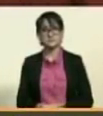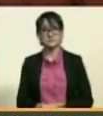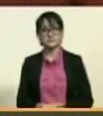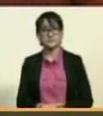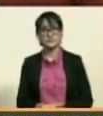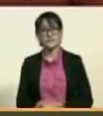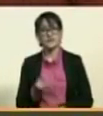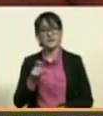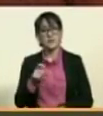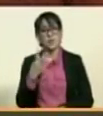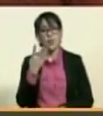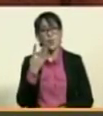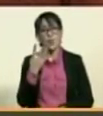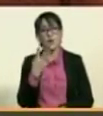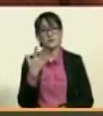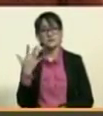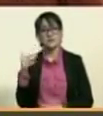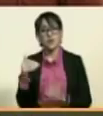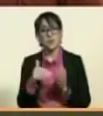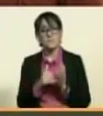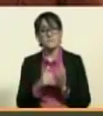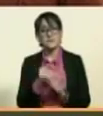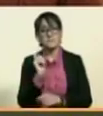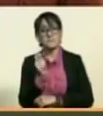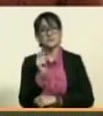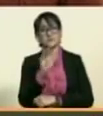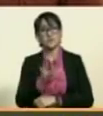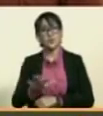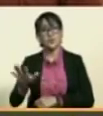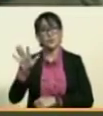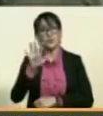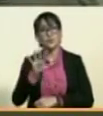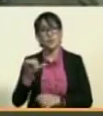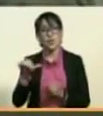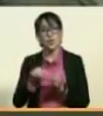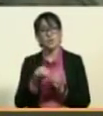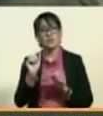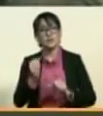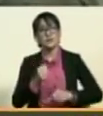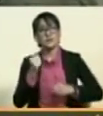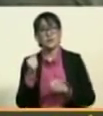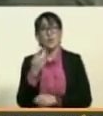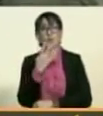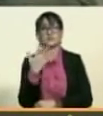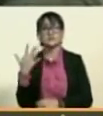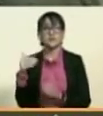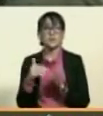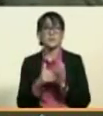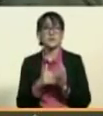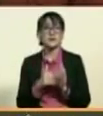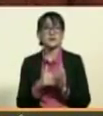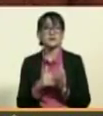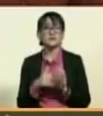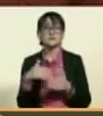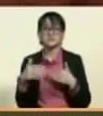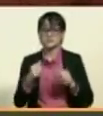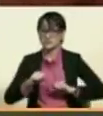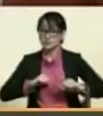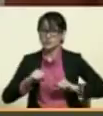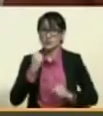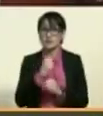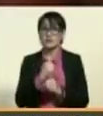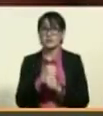Necesitamos llegar a 45.000 pensionados en el Delta Macuro. 45.000. A ponerse a trabajar,